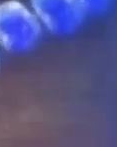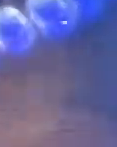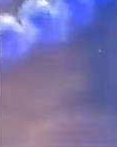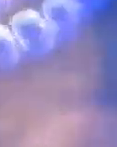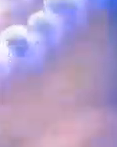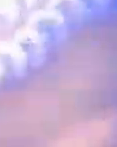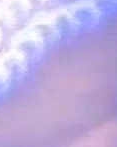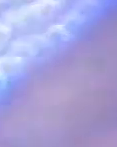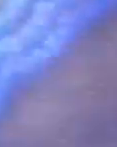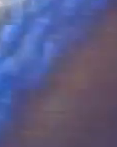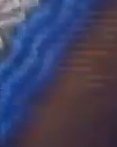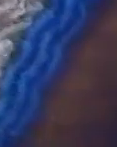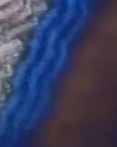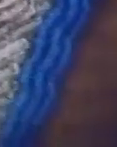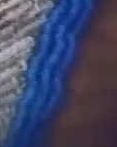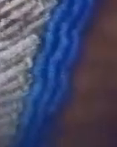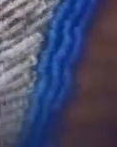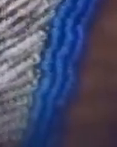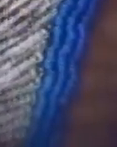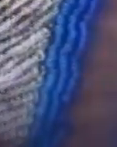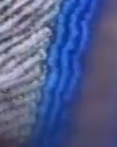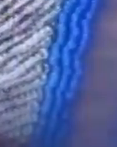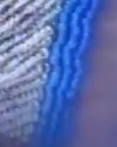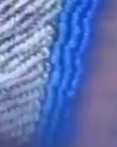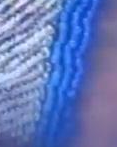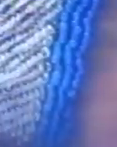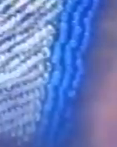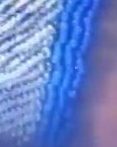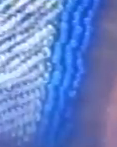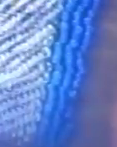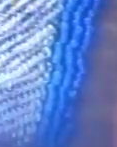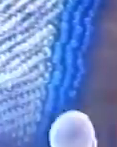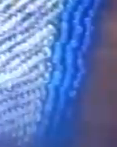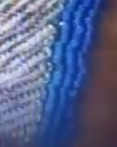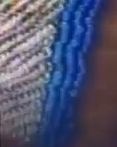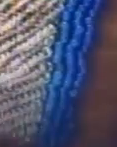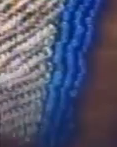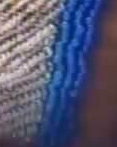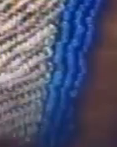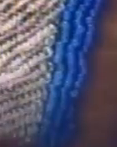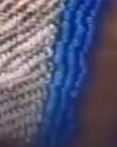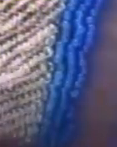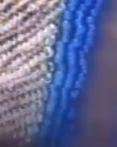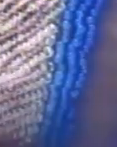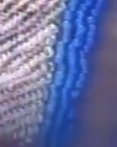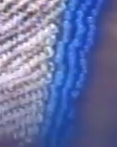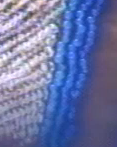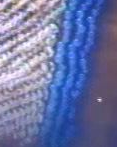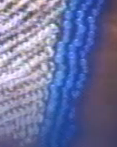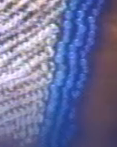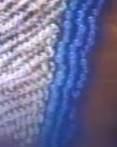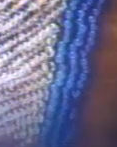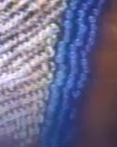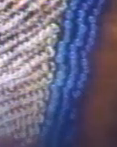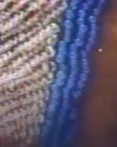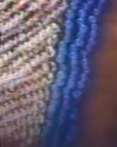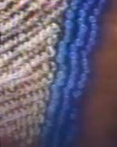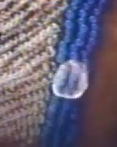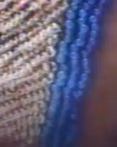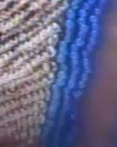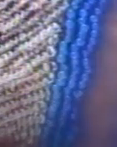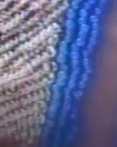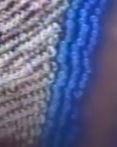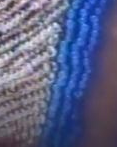Yo llamo a mamá Elina, yo llamo a tata José, yo llamo a los negros